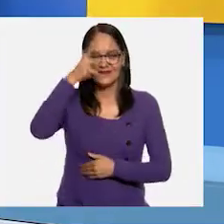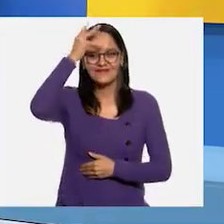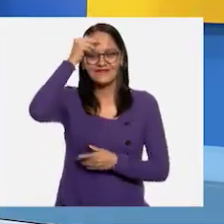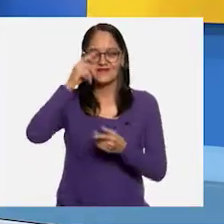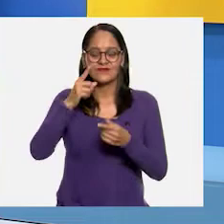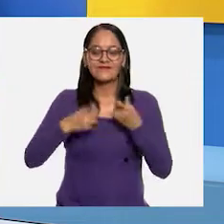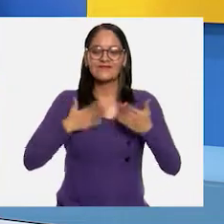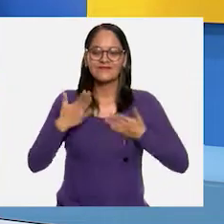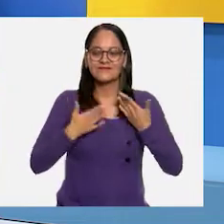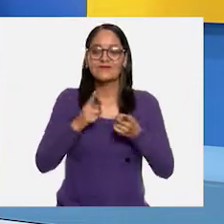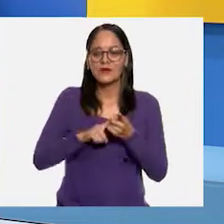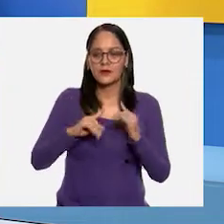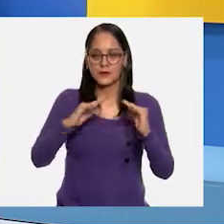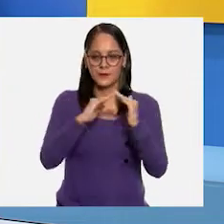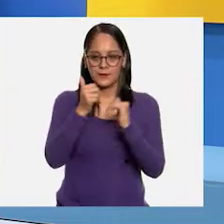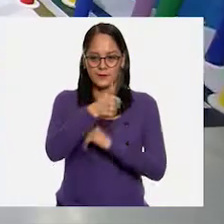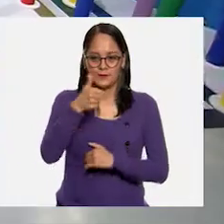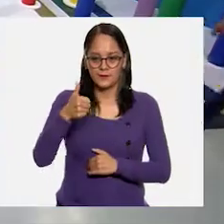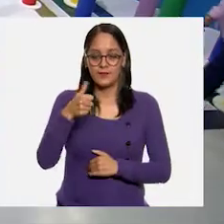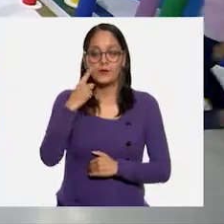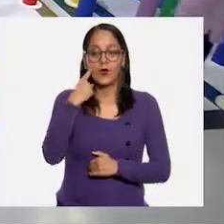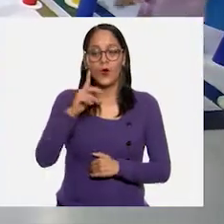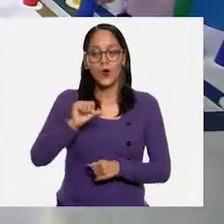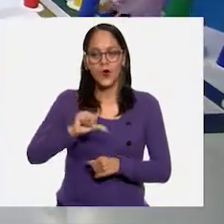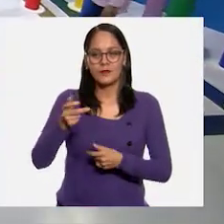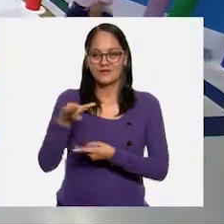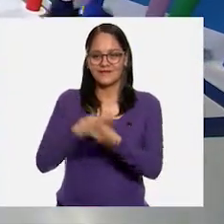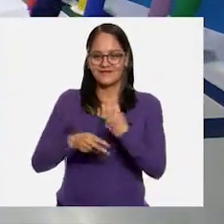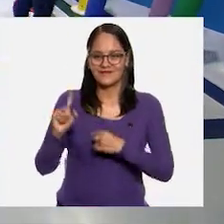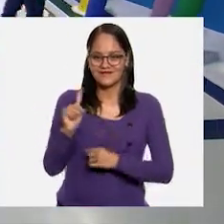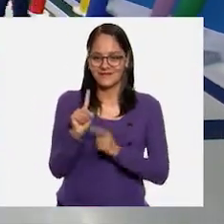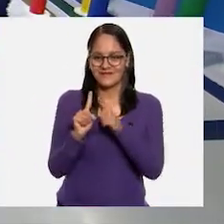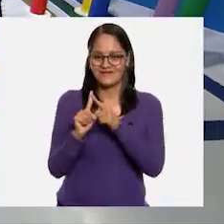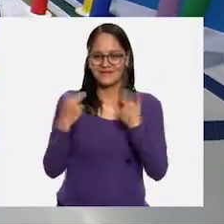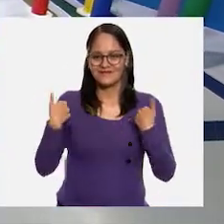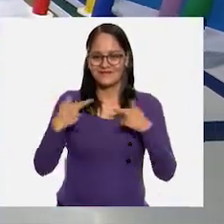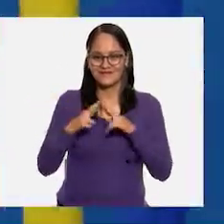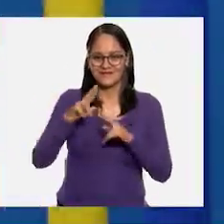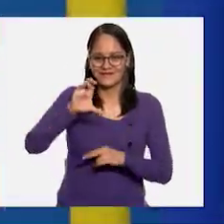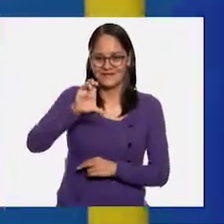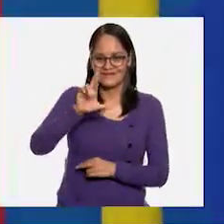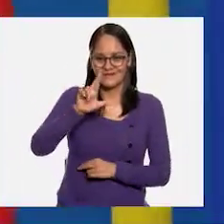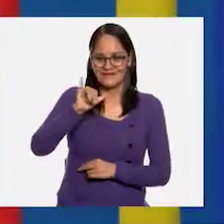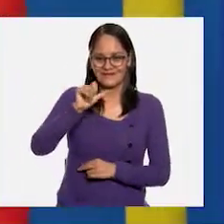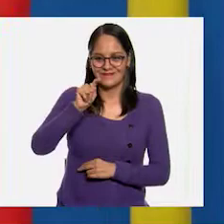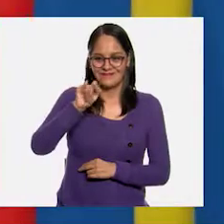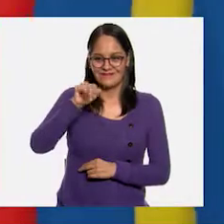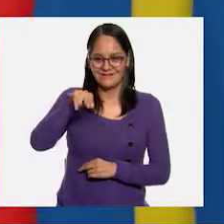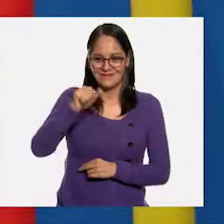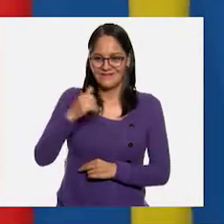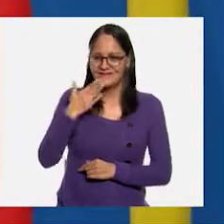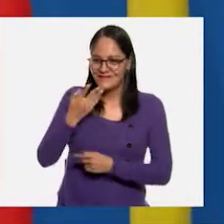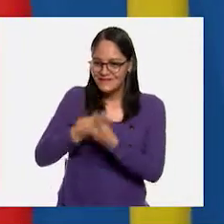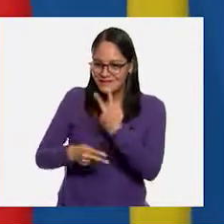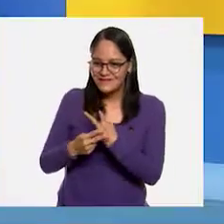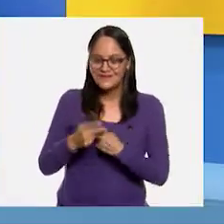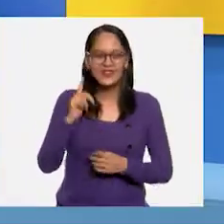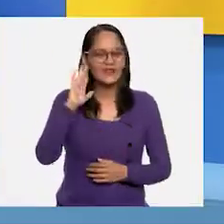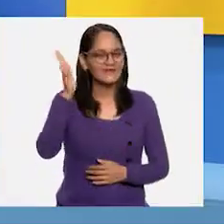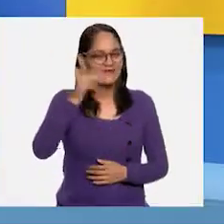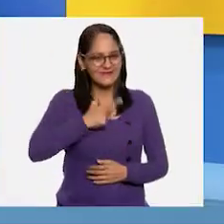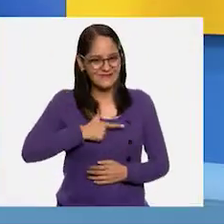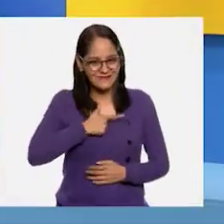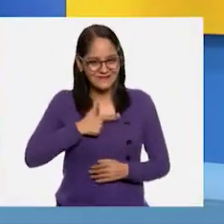hogares. Y el día de hoy nos acompaña nuestra querida maestra Cristina Villegas. Hola maestra, bienvenida. Hola Larisa, gusto de estar contigo.